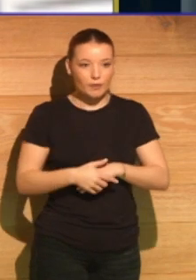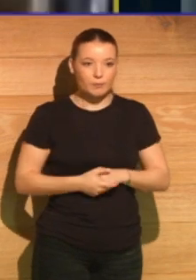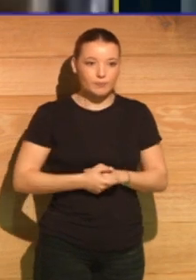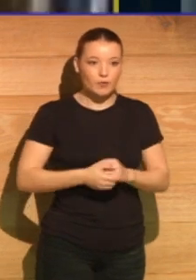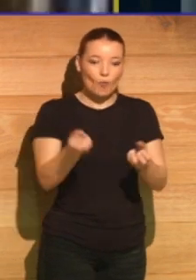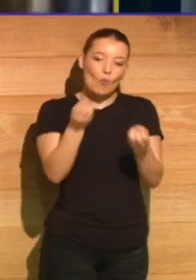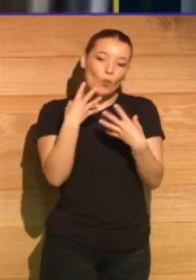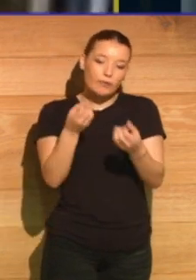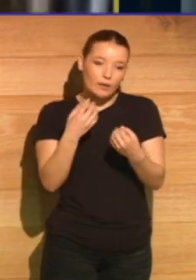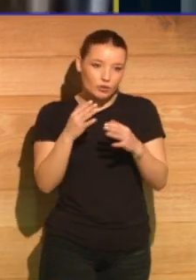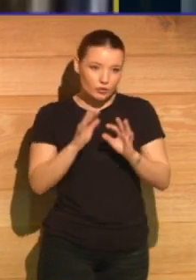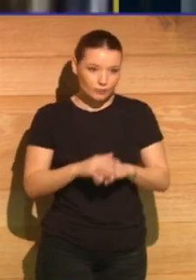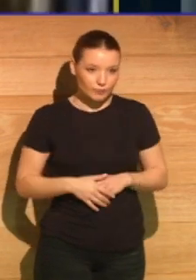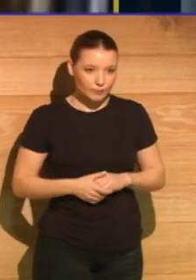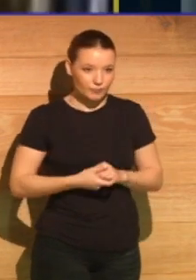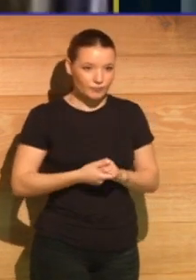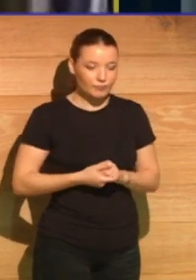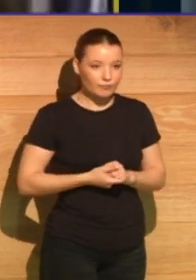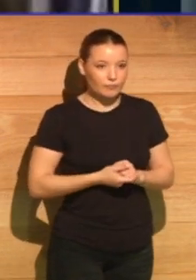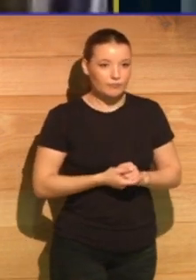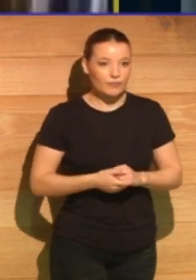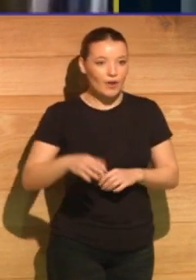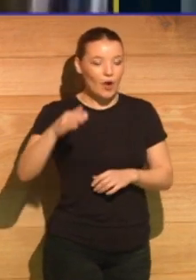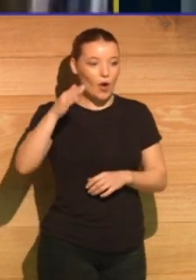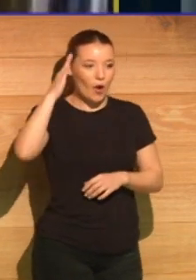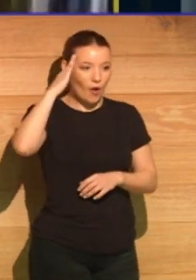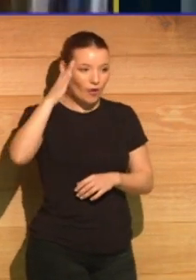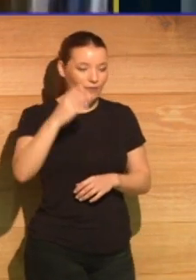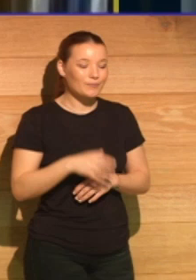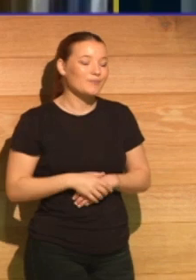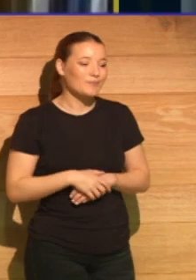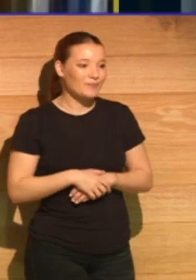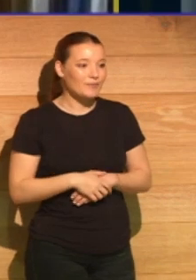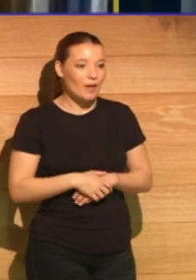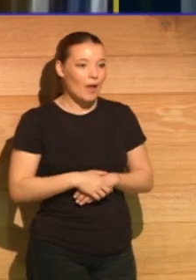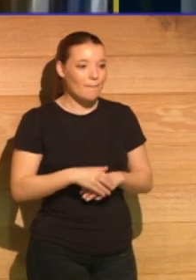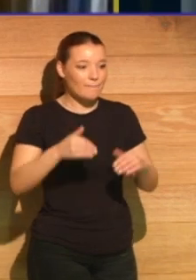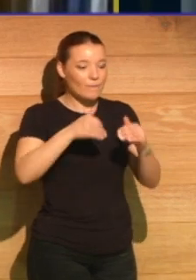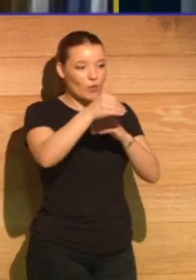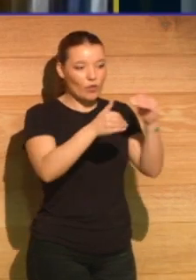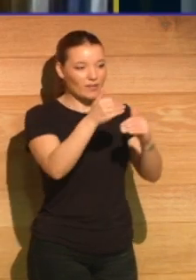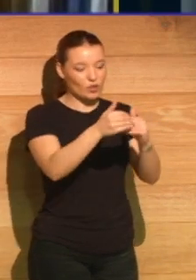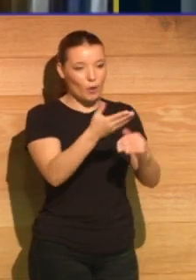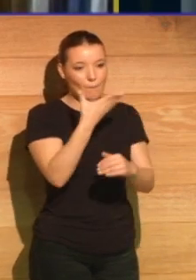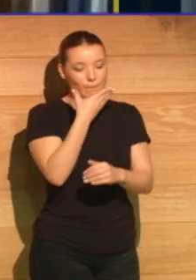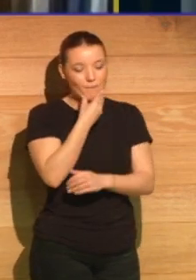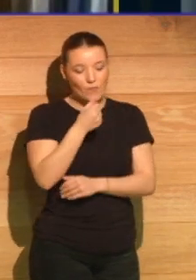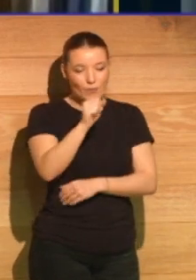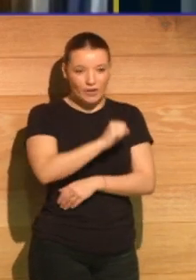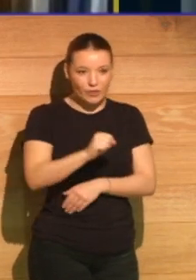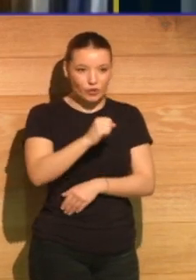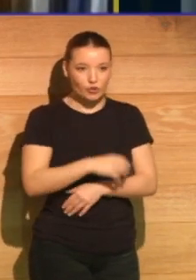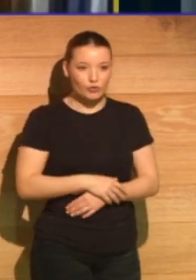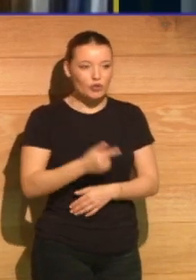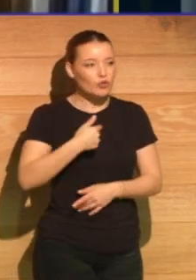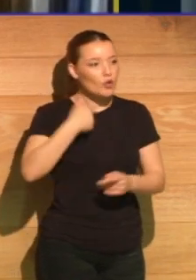Hola, pues la verdad es que ha sido un proceso muy bonito, porque no fue que yo pensase, voy a